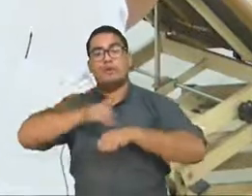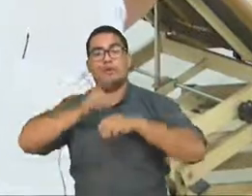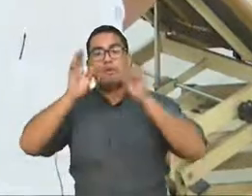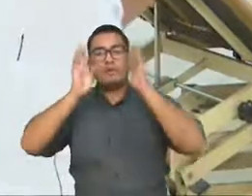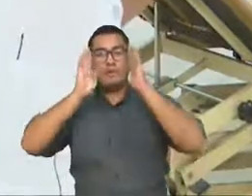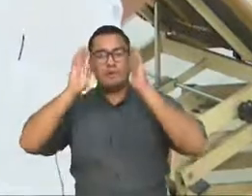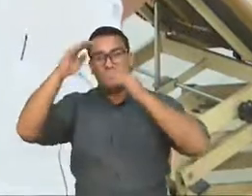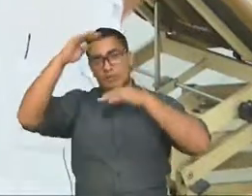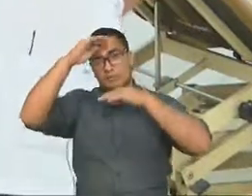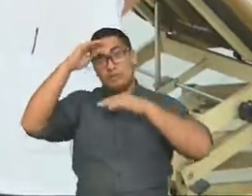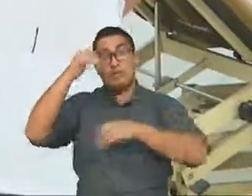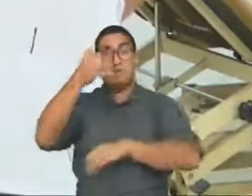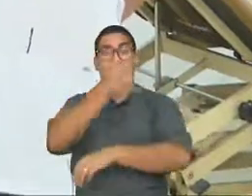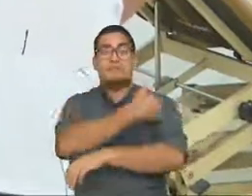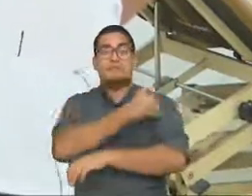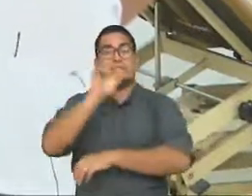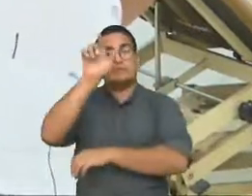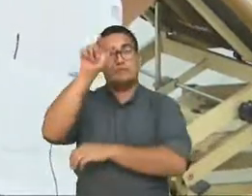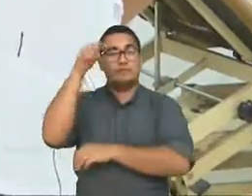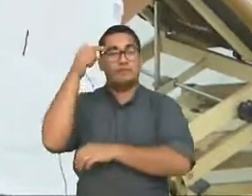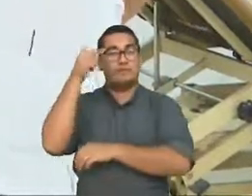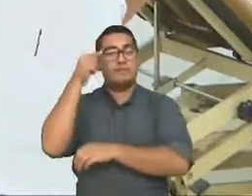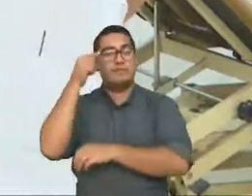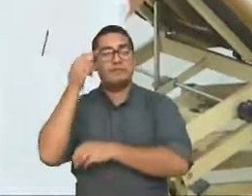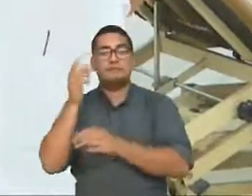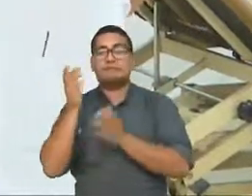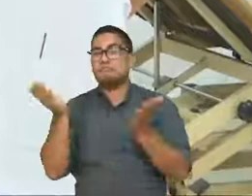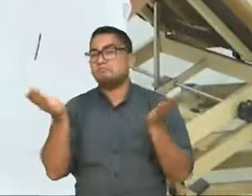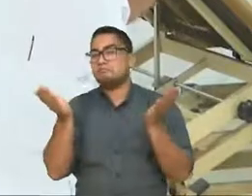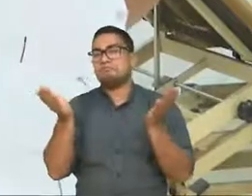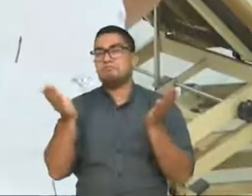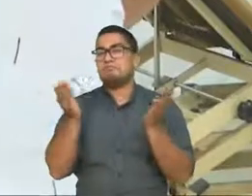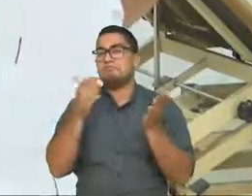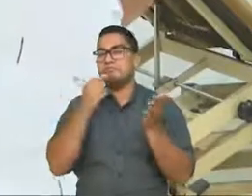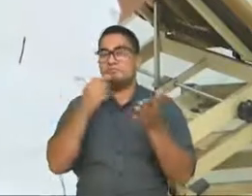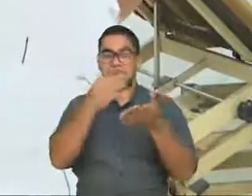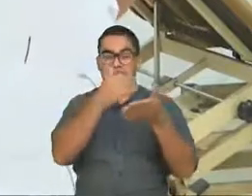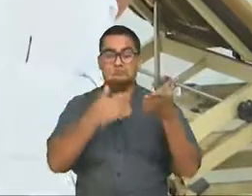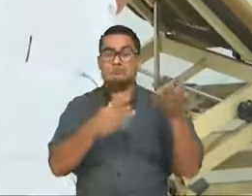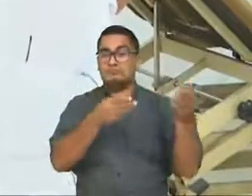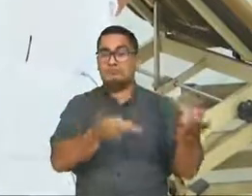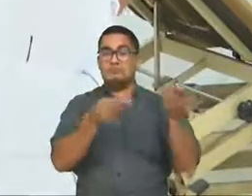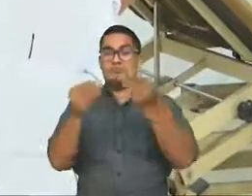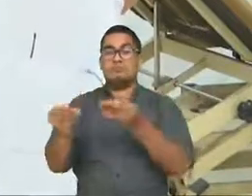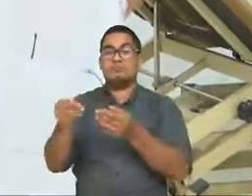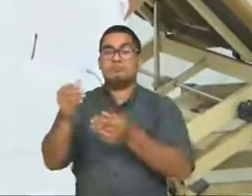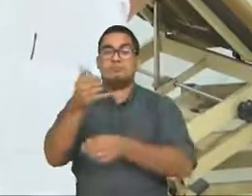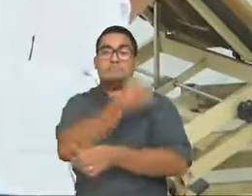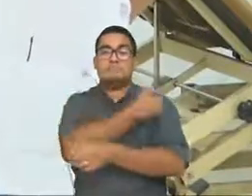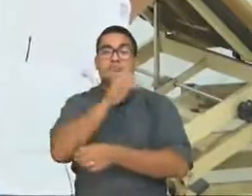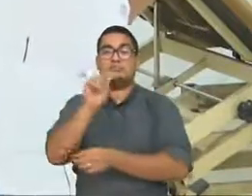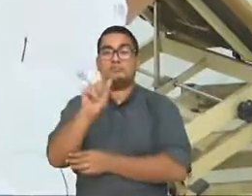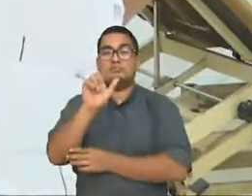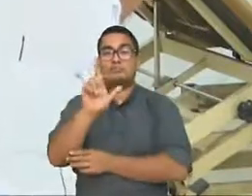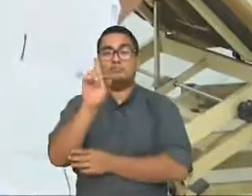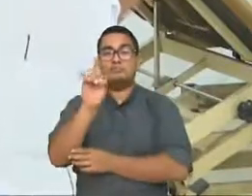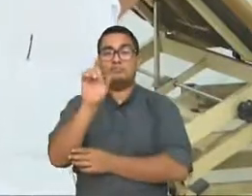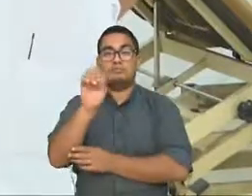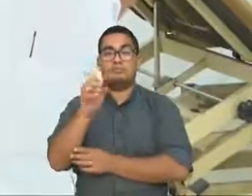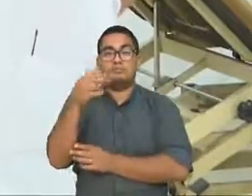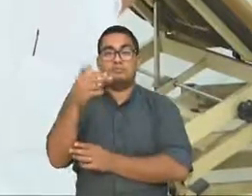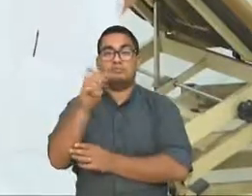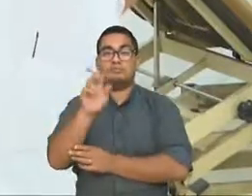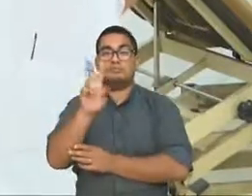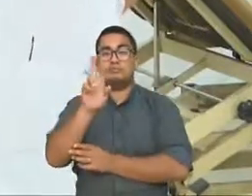un hospital público, un hospital privado, donde solamente diga transferido al hospital de Chavarría. Y aquí inmediatamente se le da la